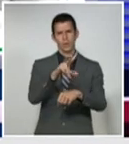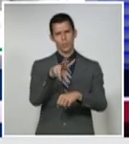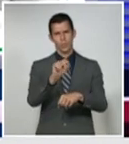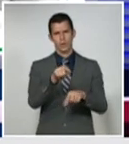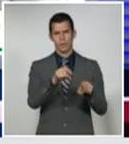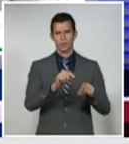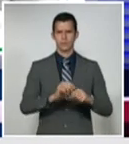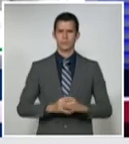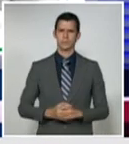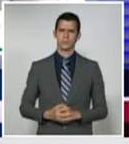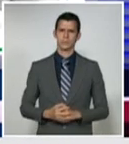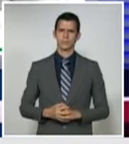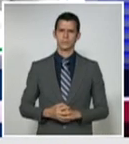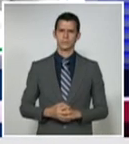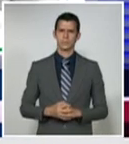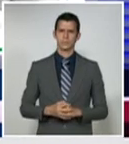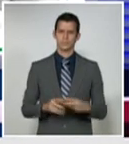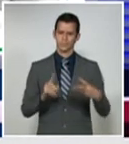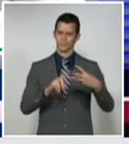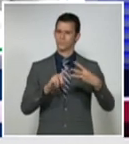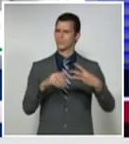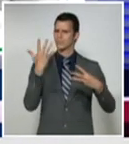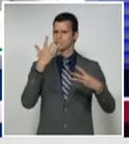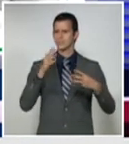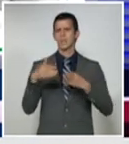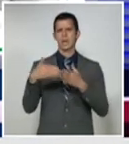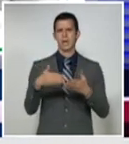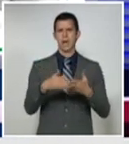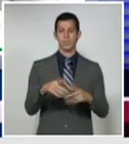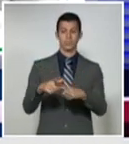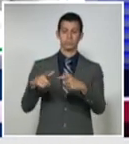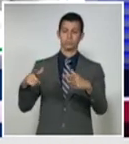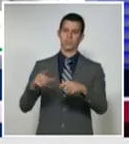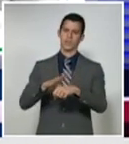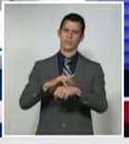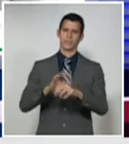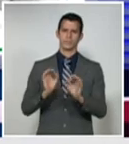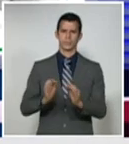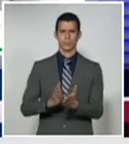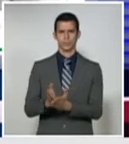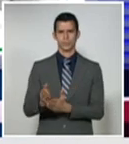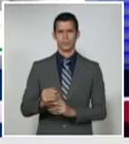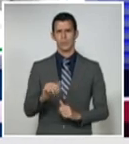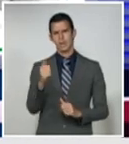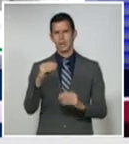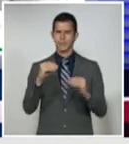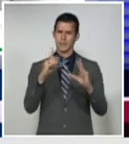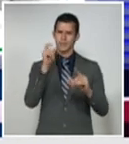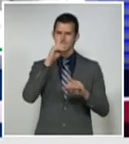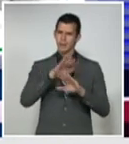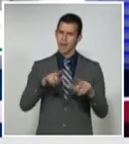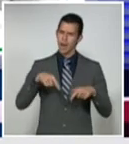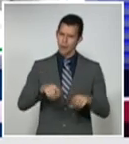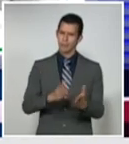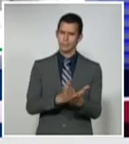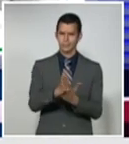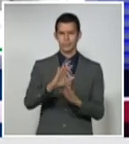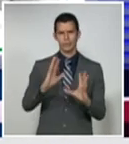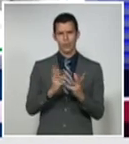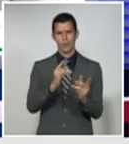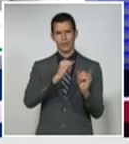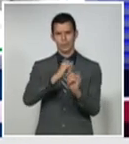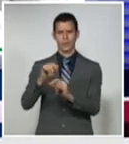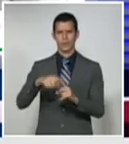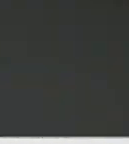y también la provincia de Granma. Usted acompáñenos hasta el filo de las 10 de la mañana porque aún tenemos muchas más informaciones